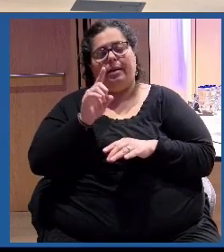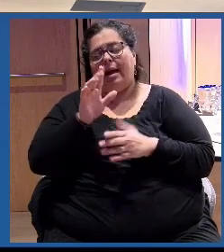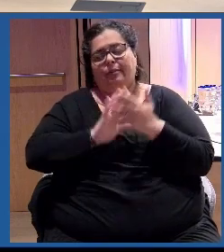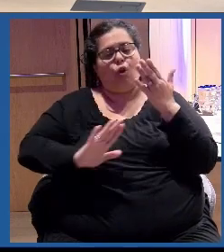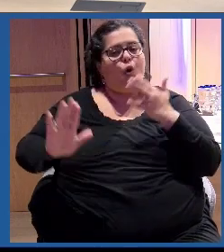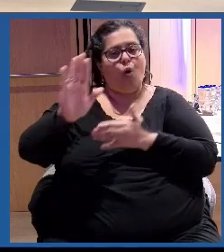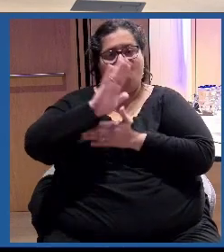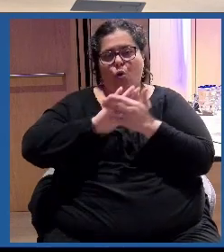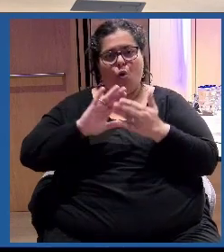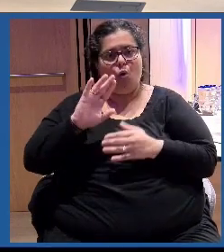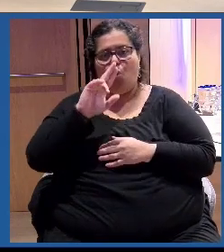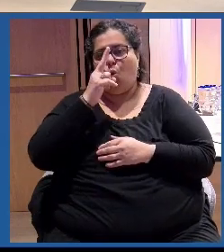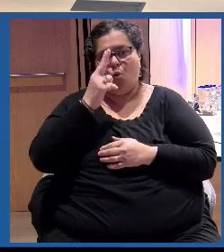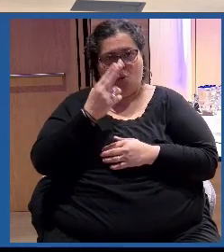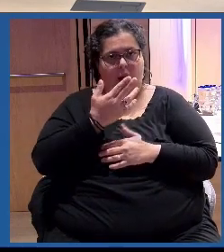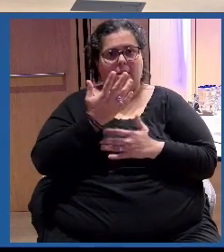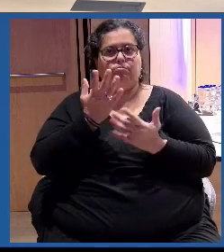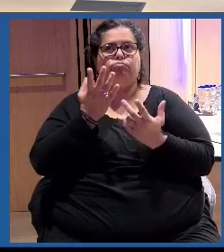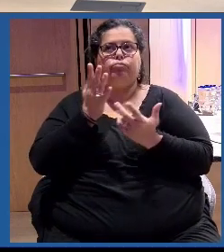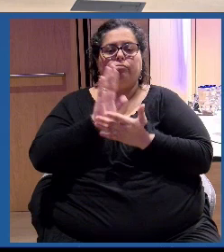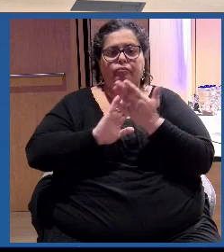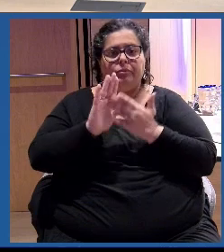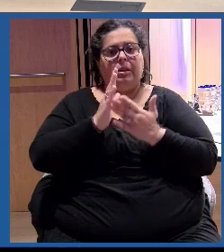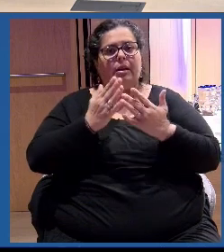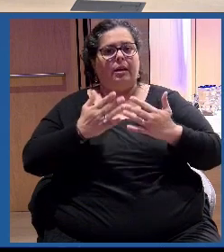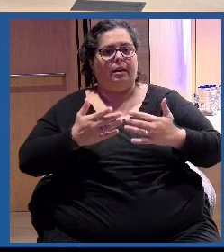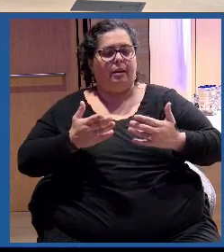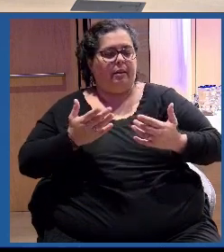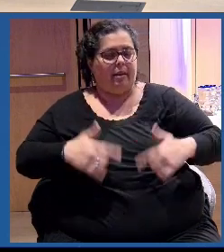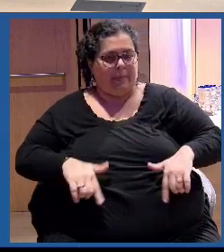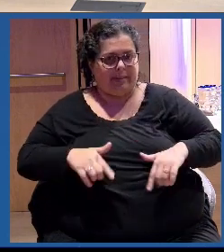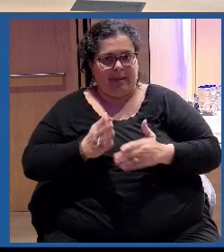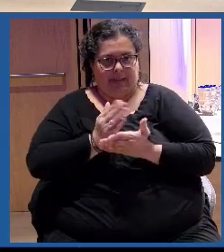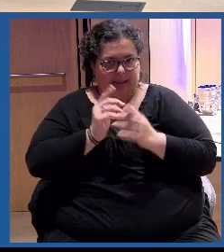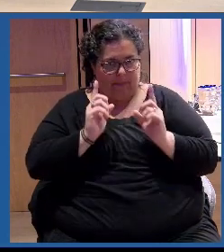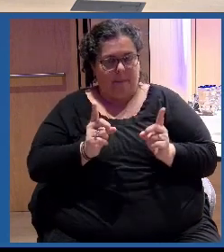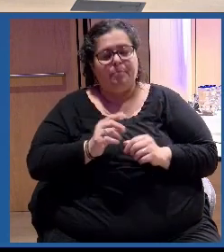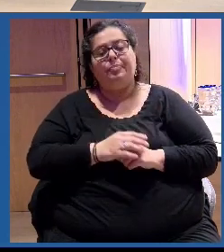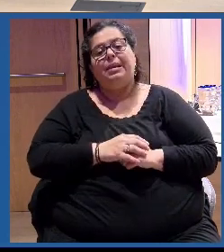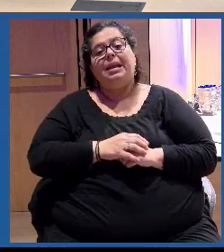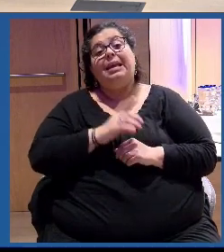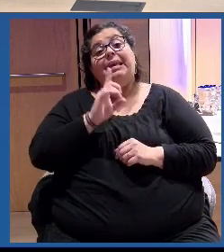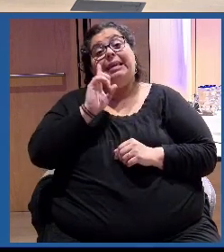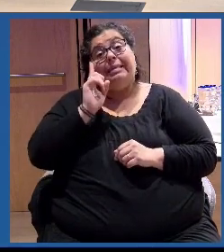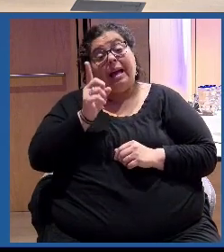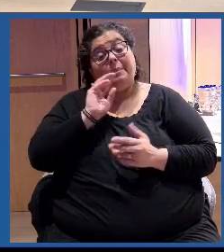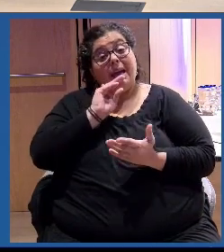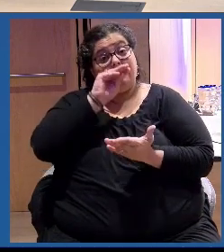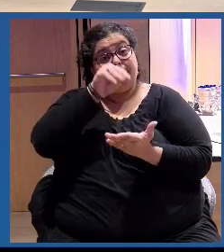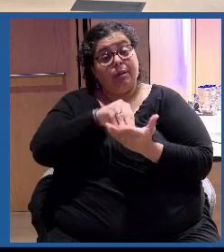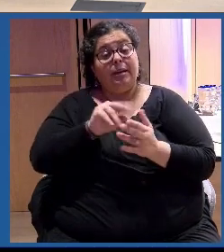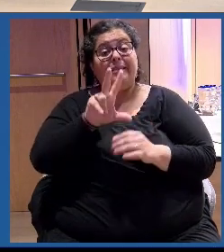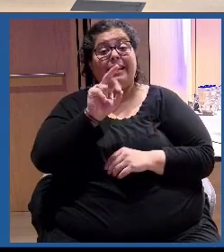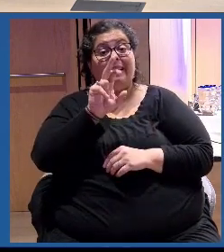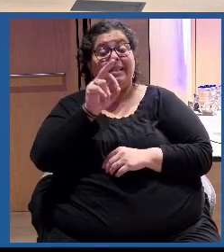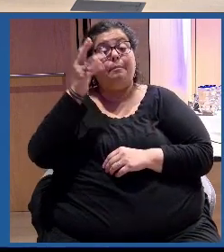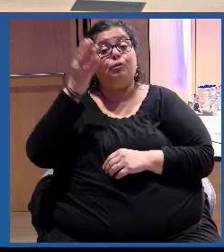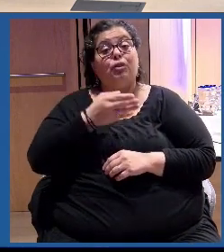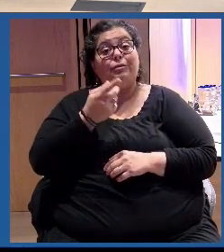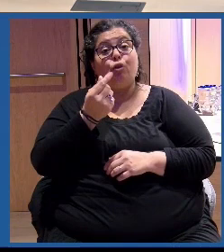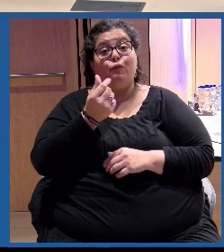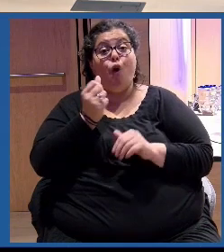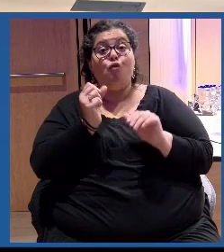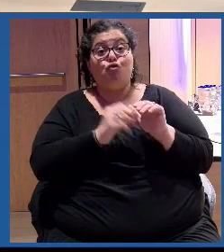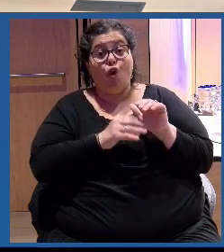como desde los gobiernos locales, y establece se fija en un 30% los fondos de una